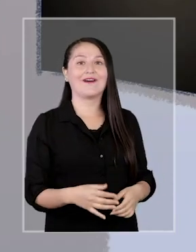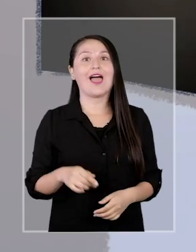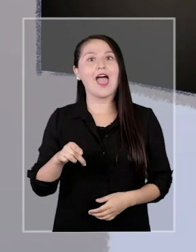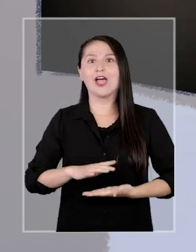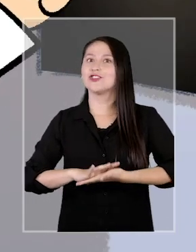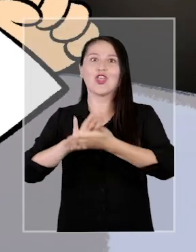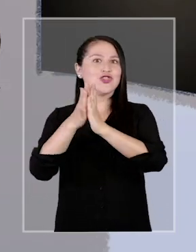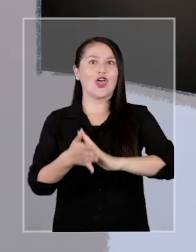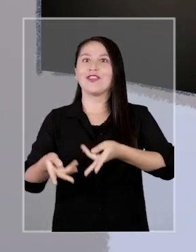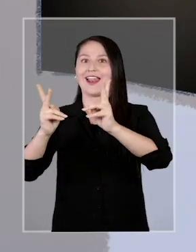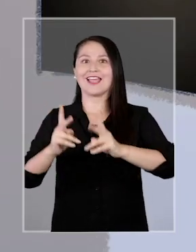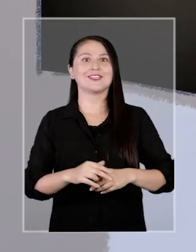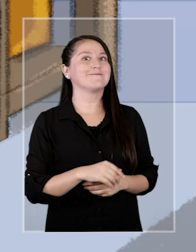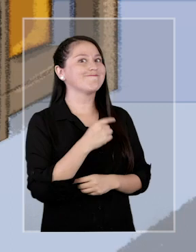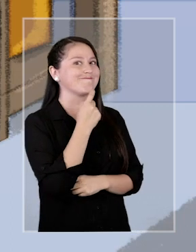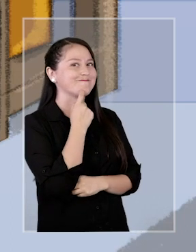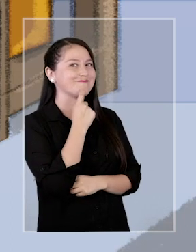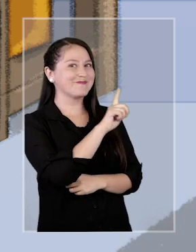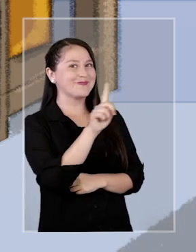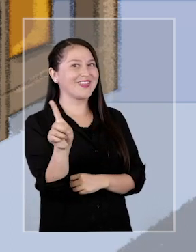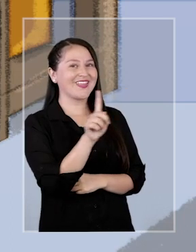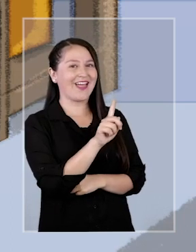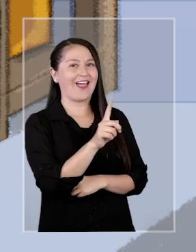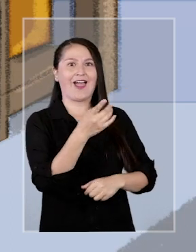¡Y esos son todos!